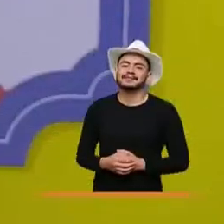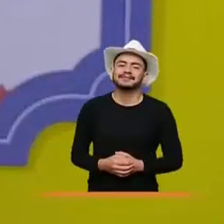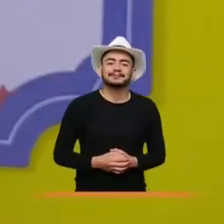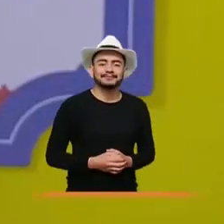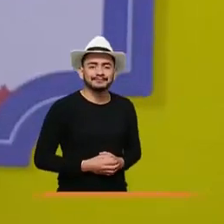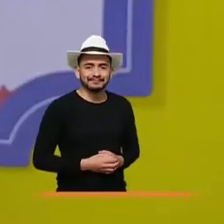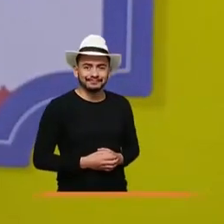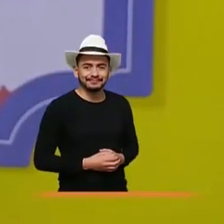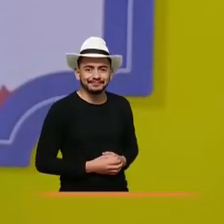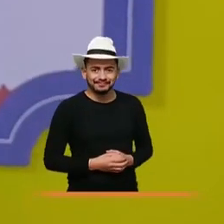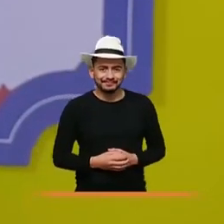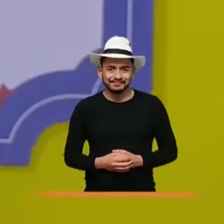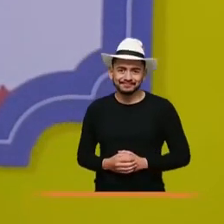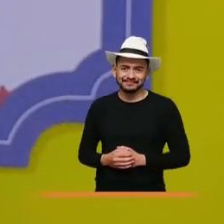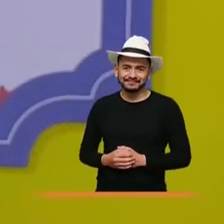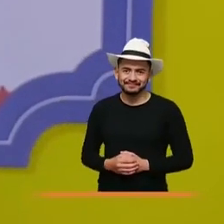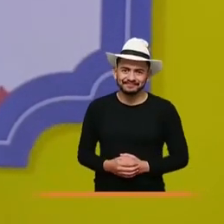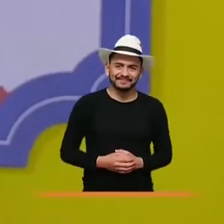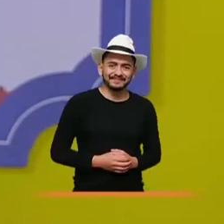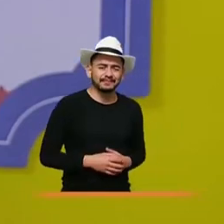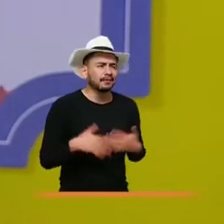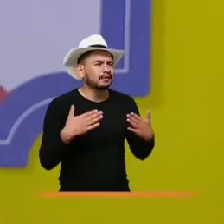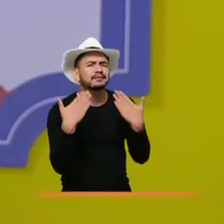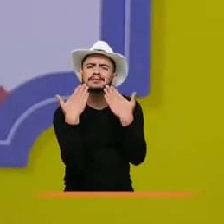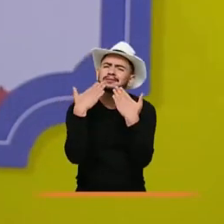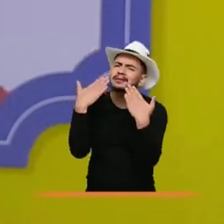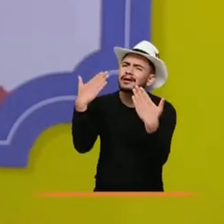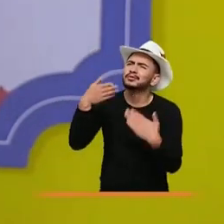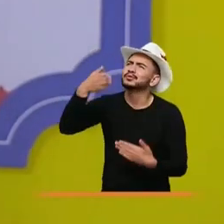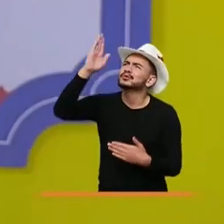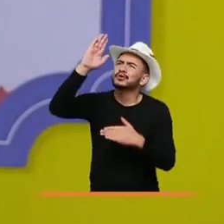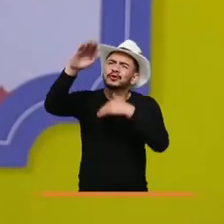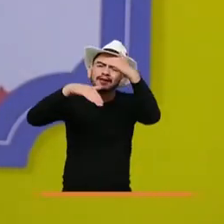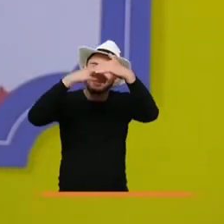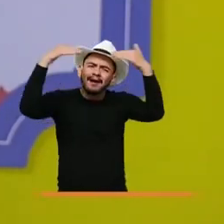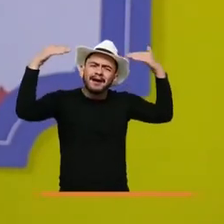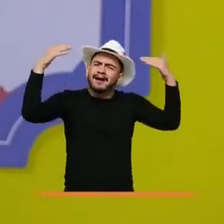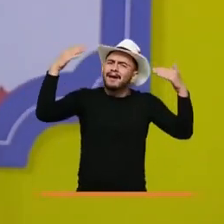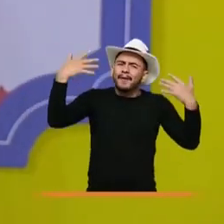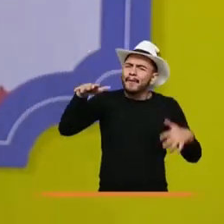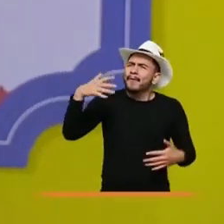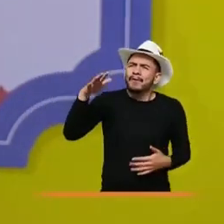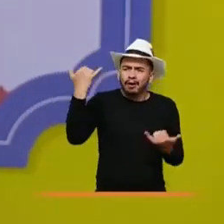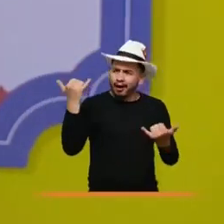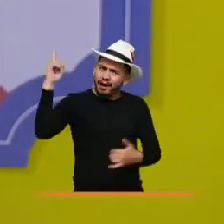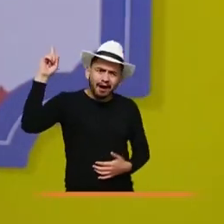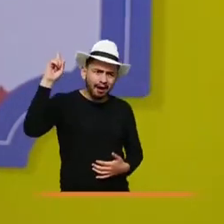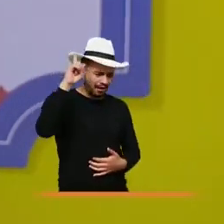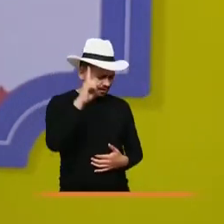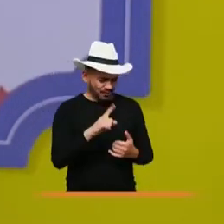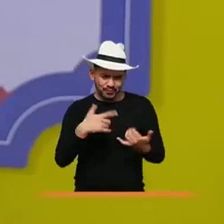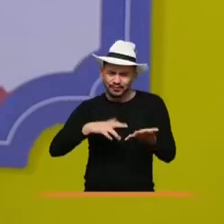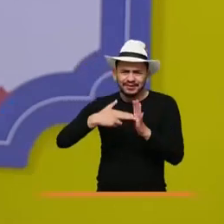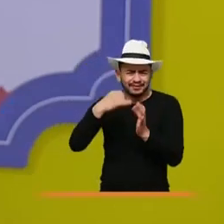gracias a mi dios nuevamente a la final ya mi gente